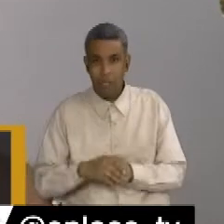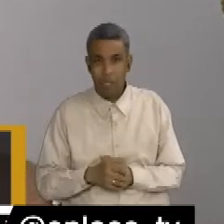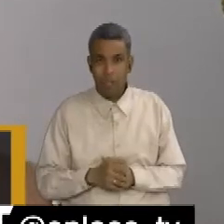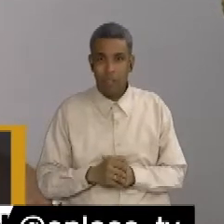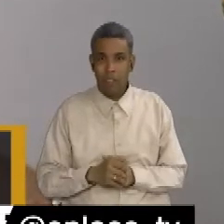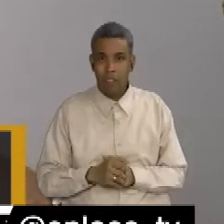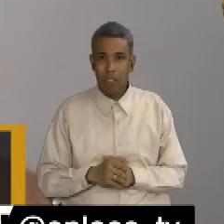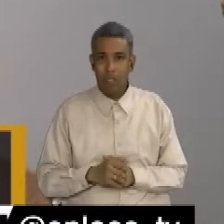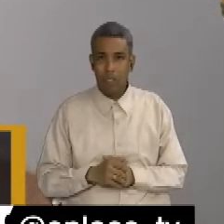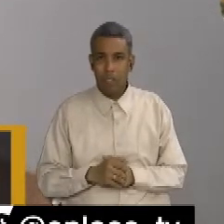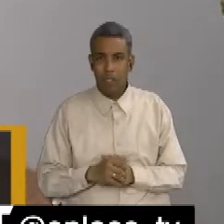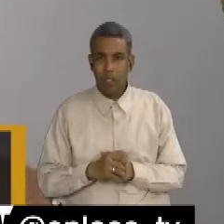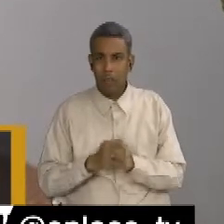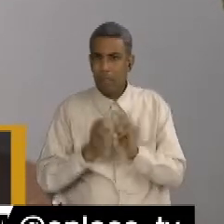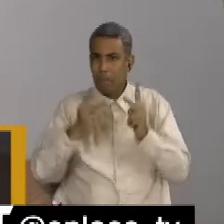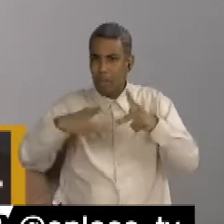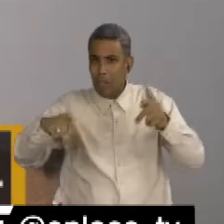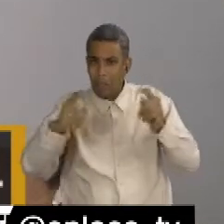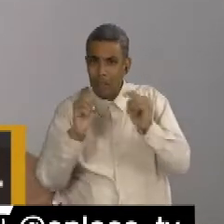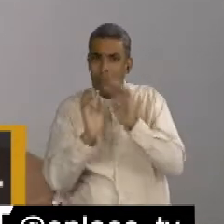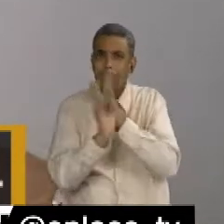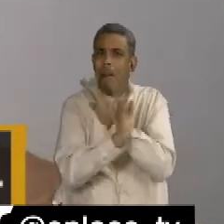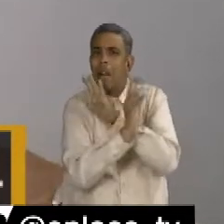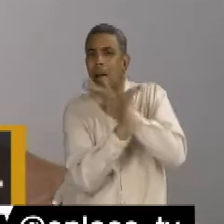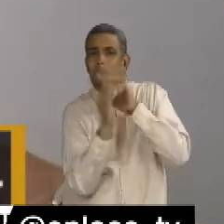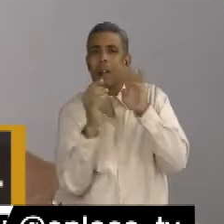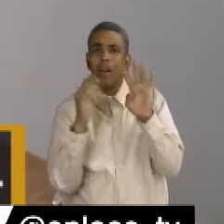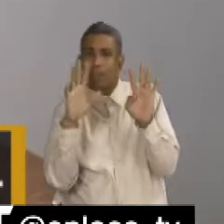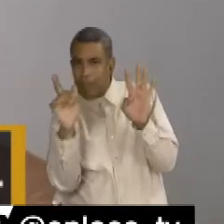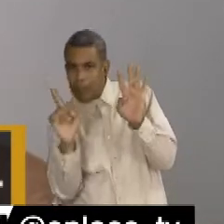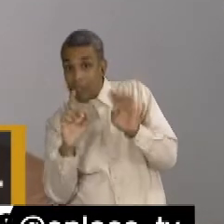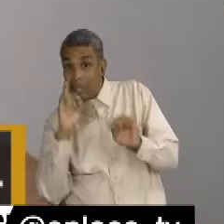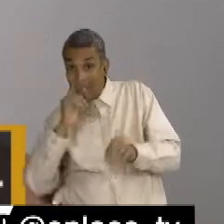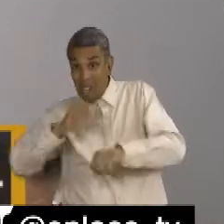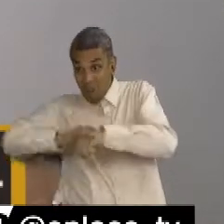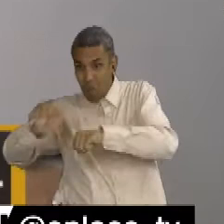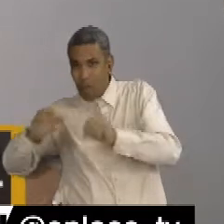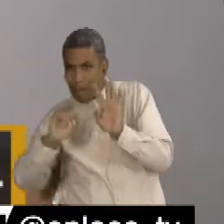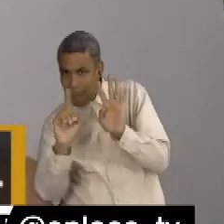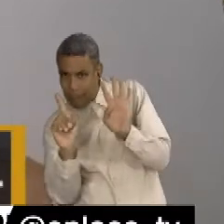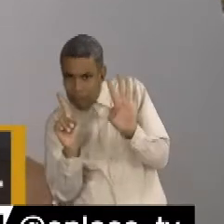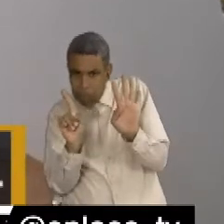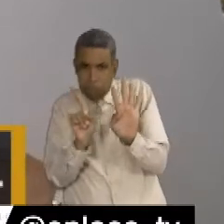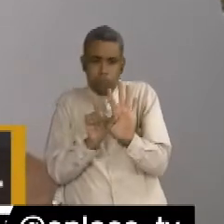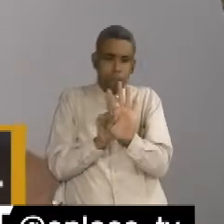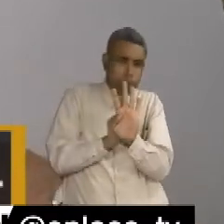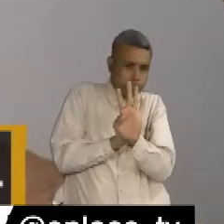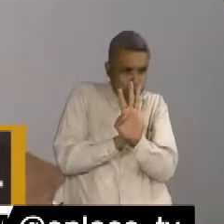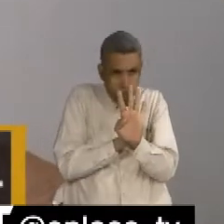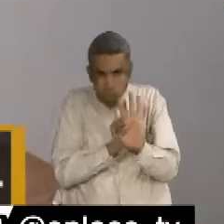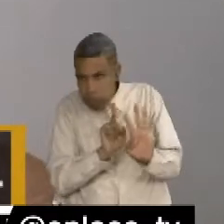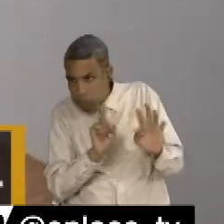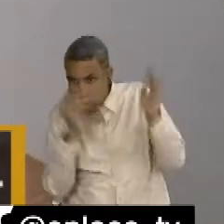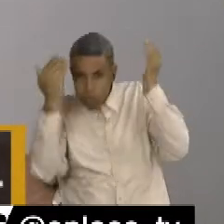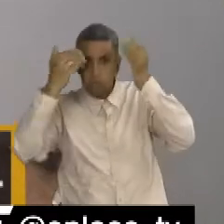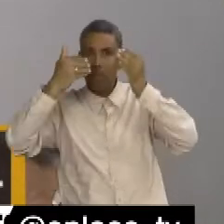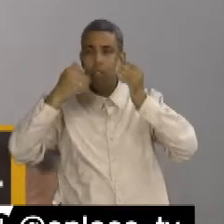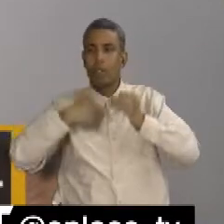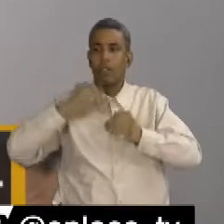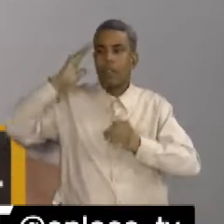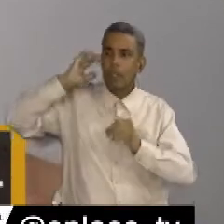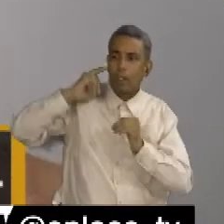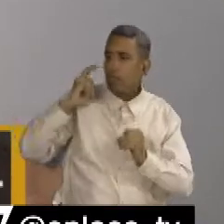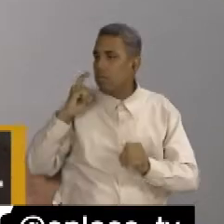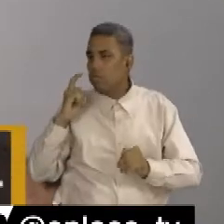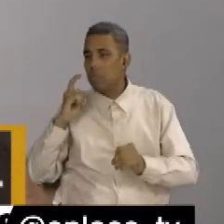misma multitud, pero gracias a la reacción de nuestros funcionarios que se encontraban allí, se logró la captura de esta